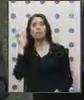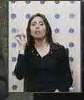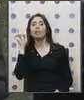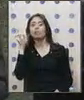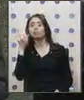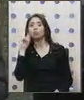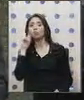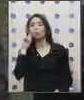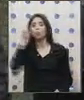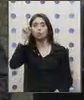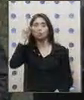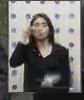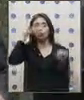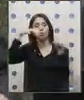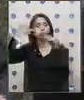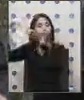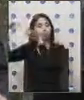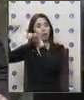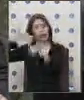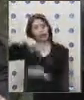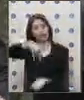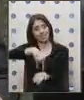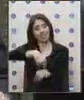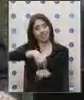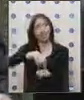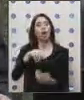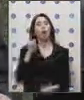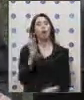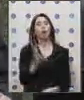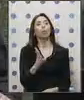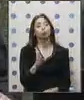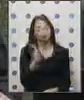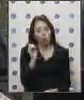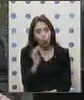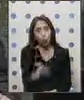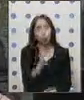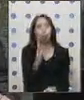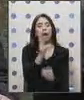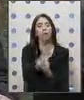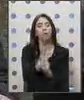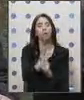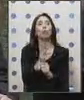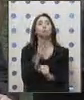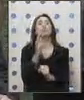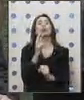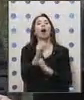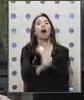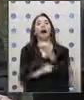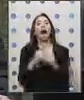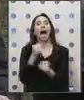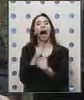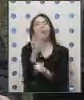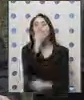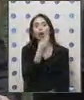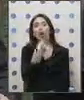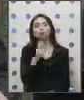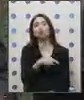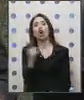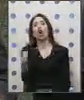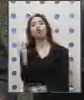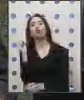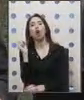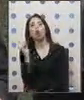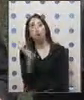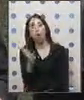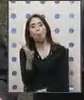se encuentran en este Congreso el Club de Adulto Mayor Años Hermosos y el Club de Adulto Mayor